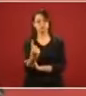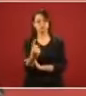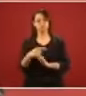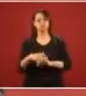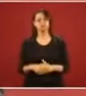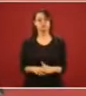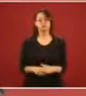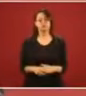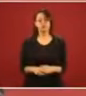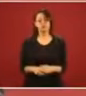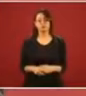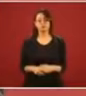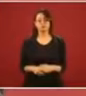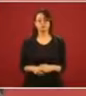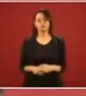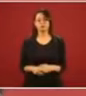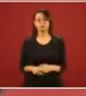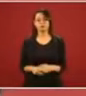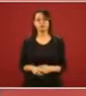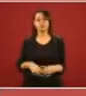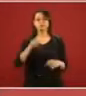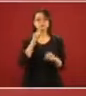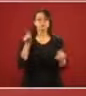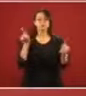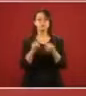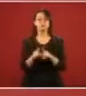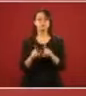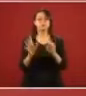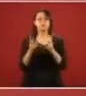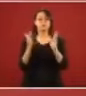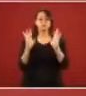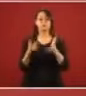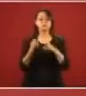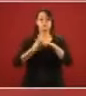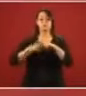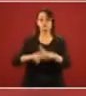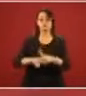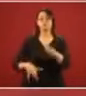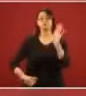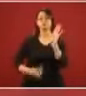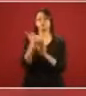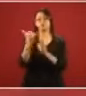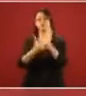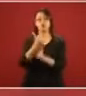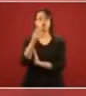y se inicia la construcción de 80 más,